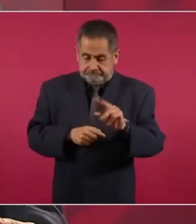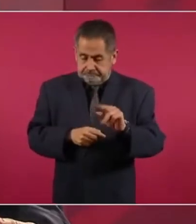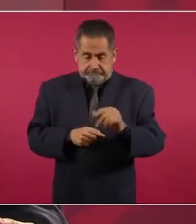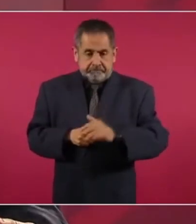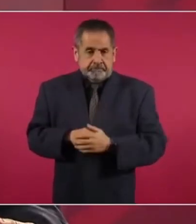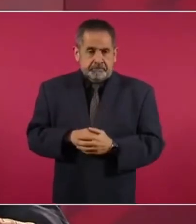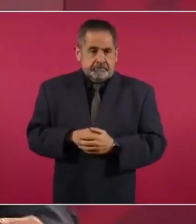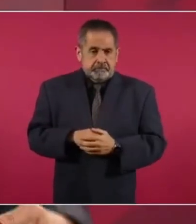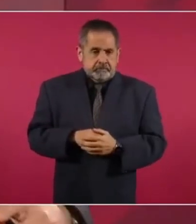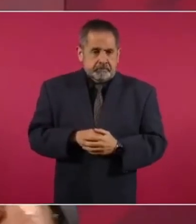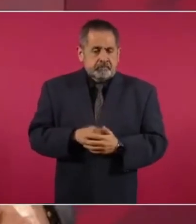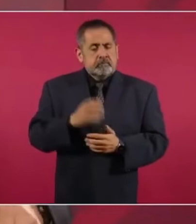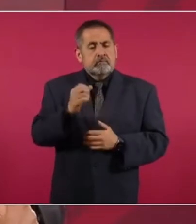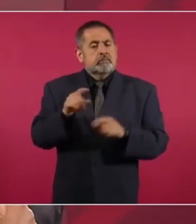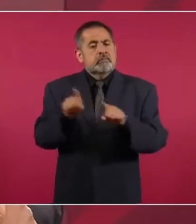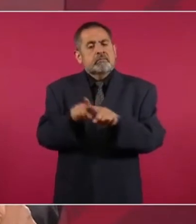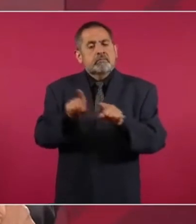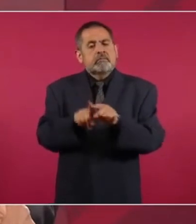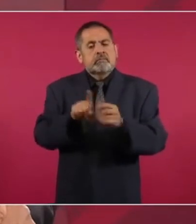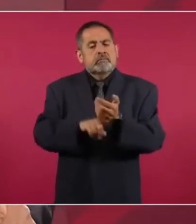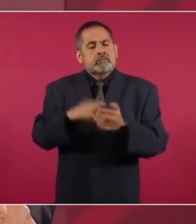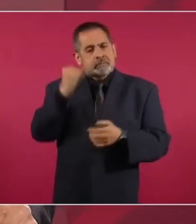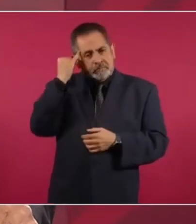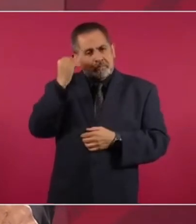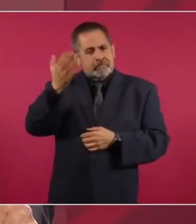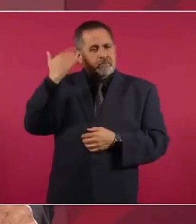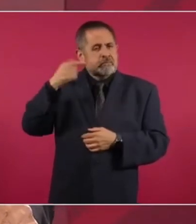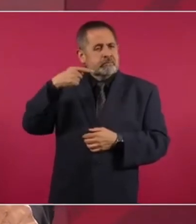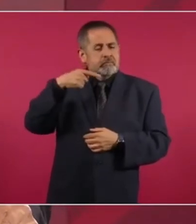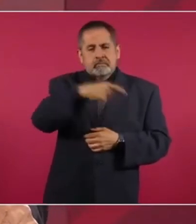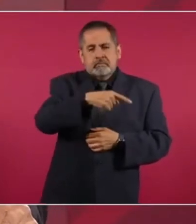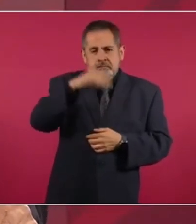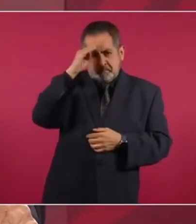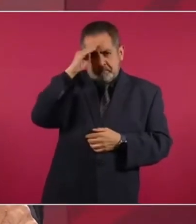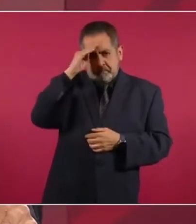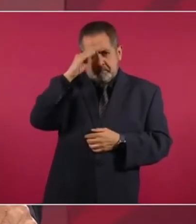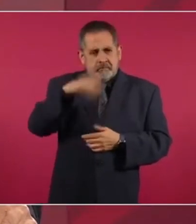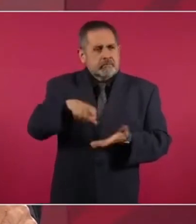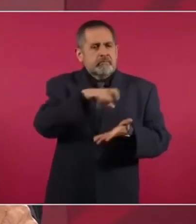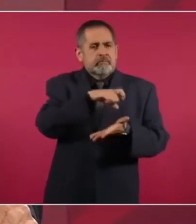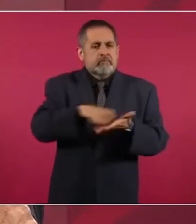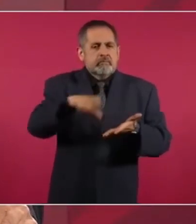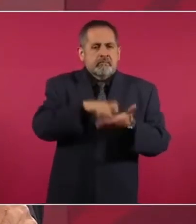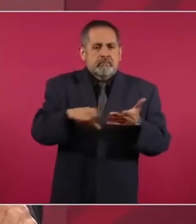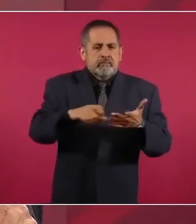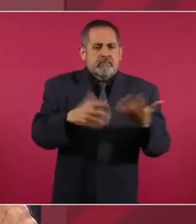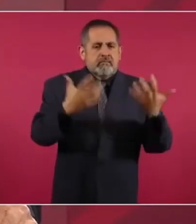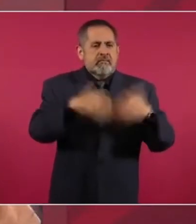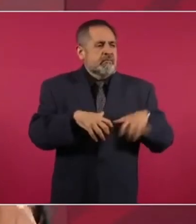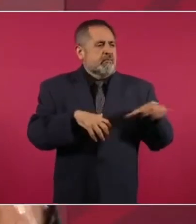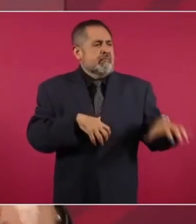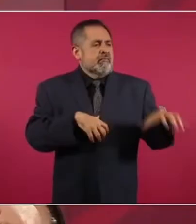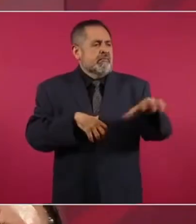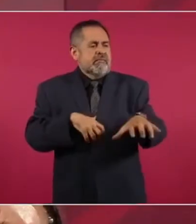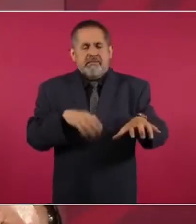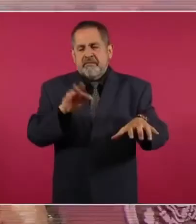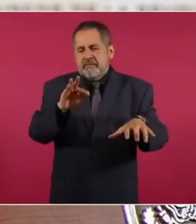o hacer lo mismo que se hizo cuando se tomó la decisión de las compras de las plantas de